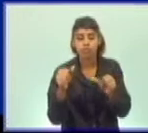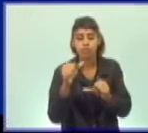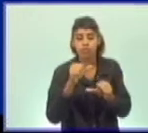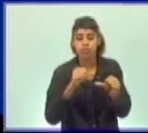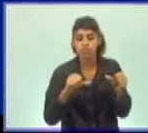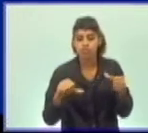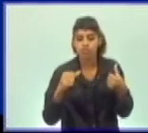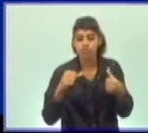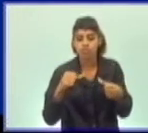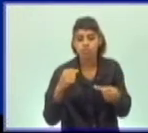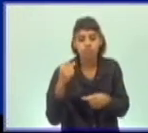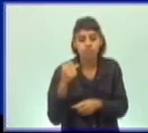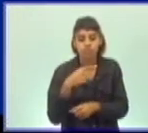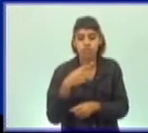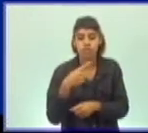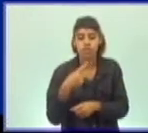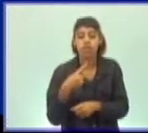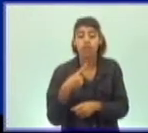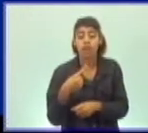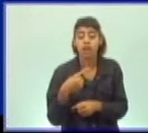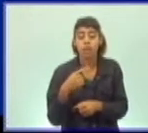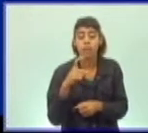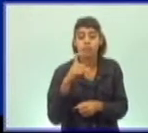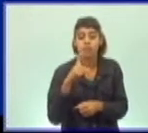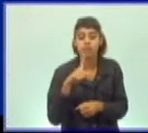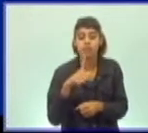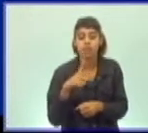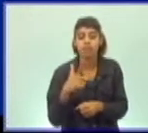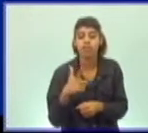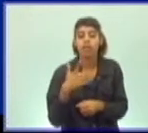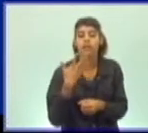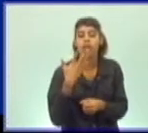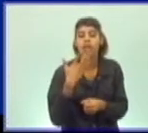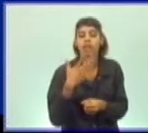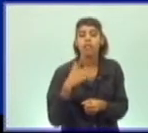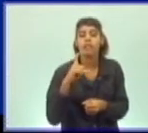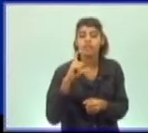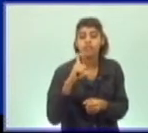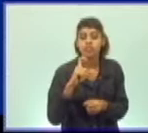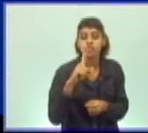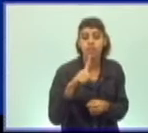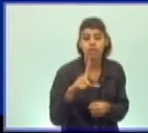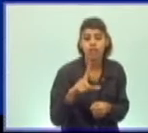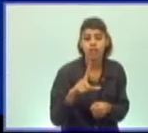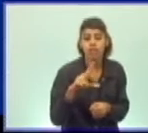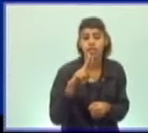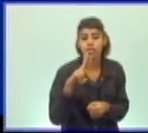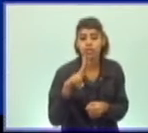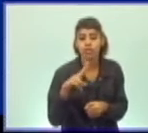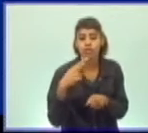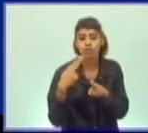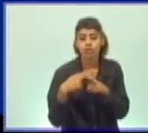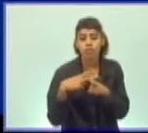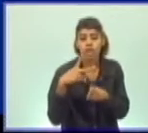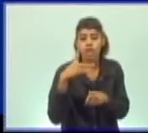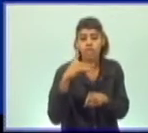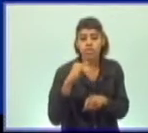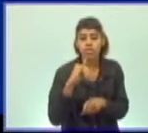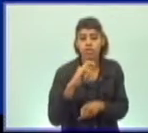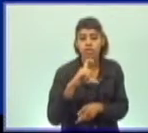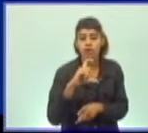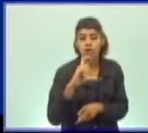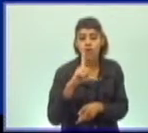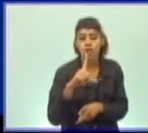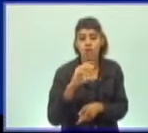Cl? Ya sé que ustedes saben que es el Cl2, es el dicloro, ¿verdad? Ahora bien,